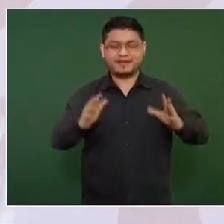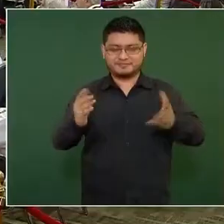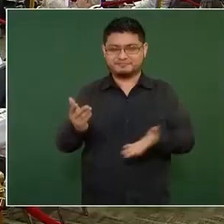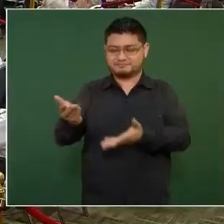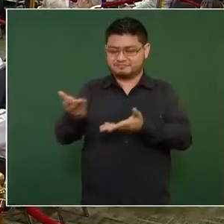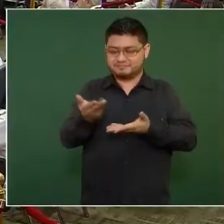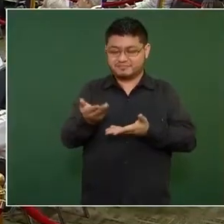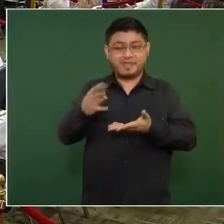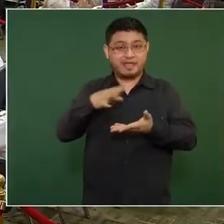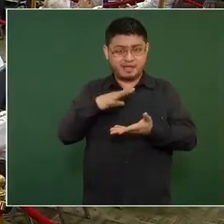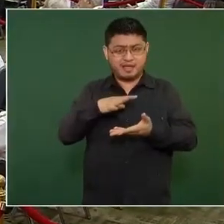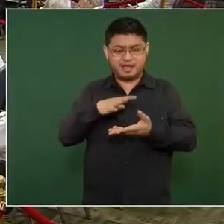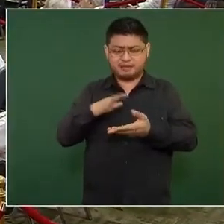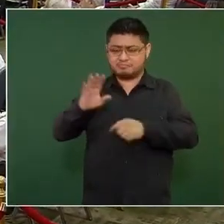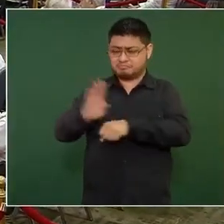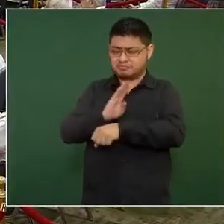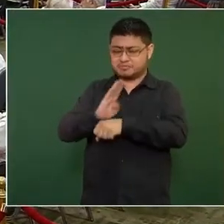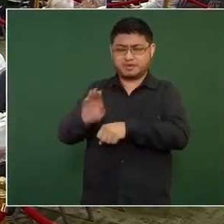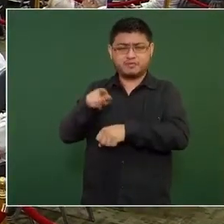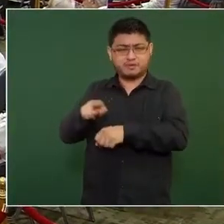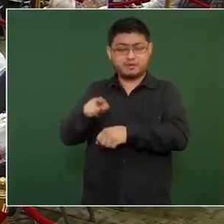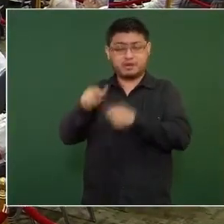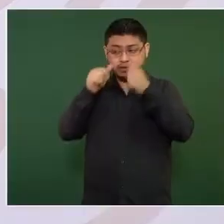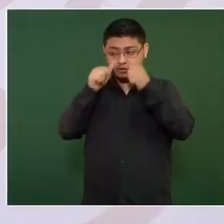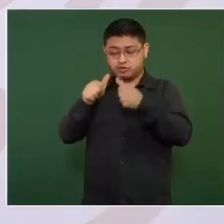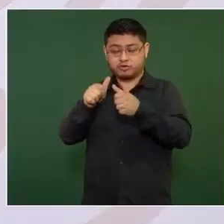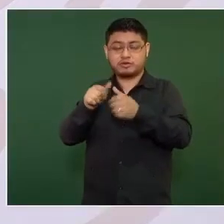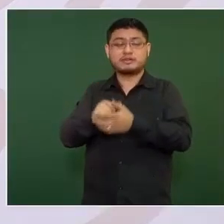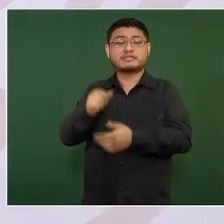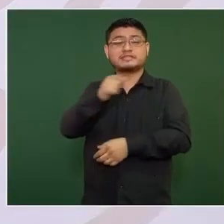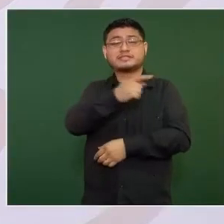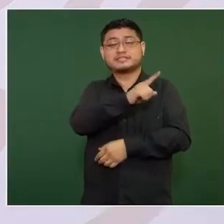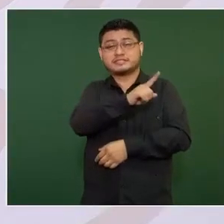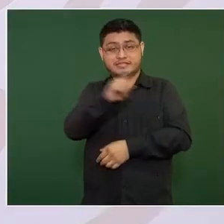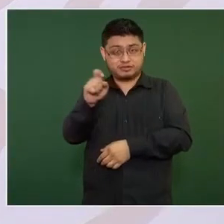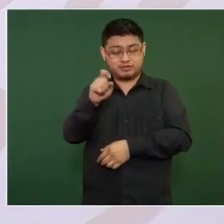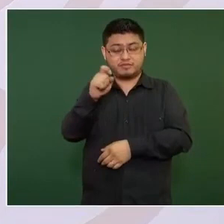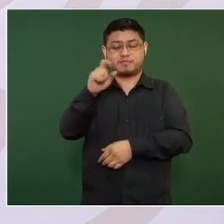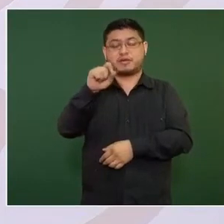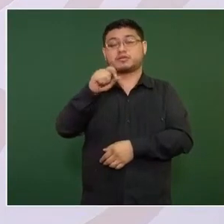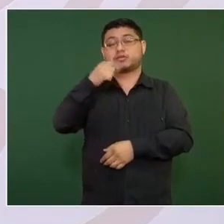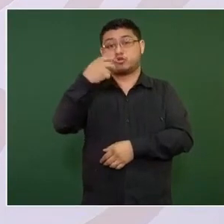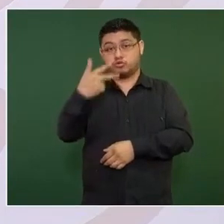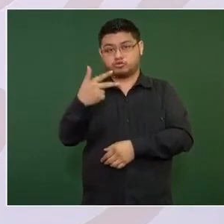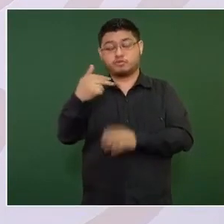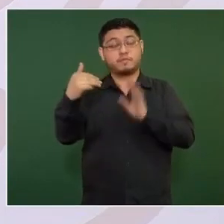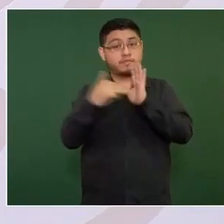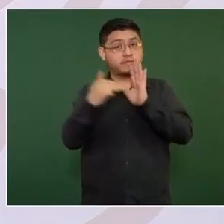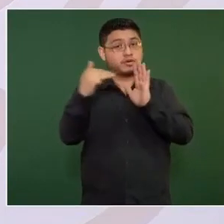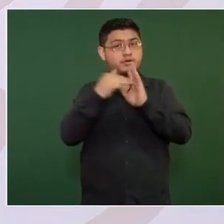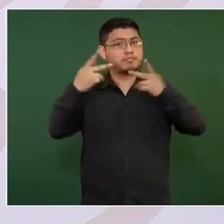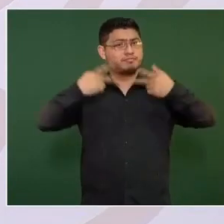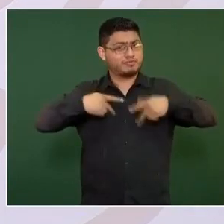reciben este servicio 118 millones de habitantes, o ya pueden